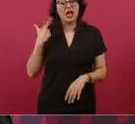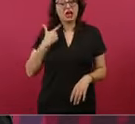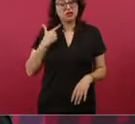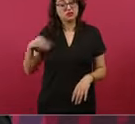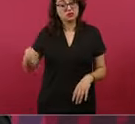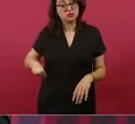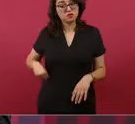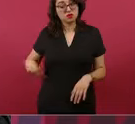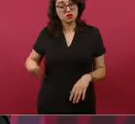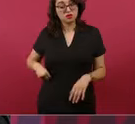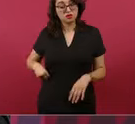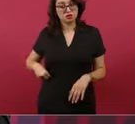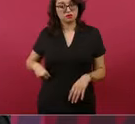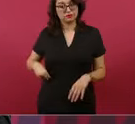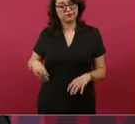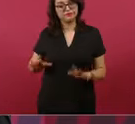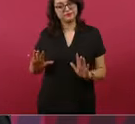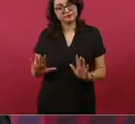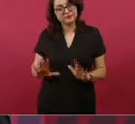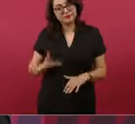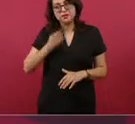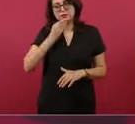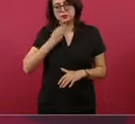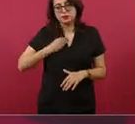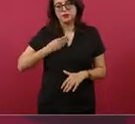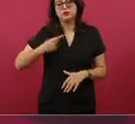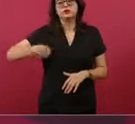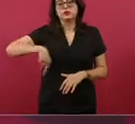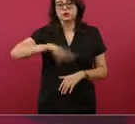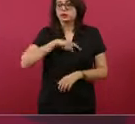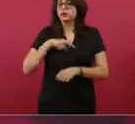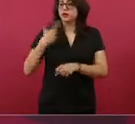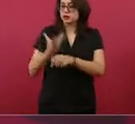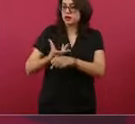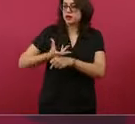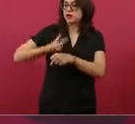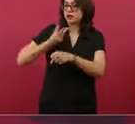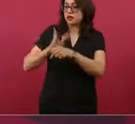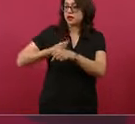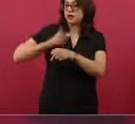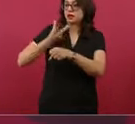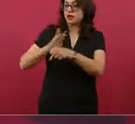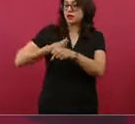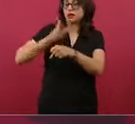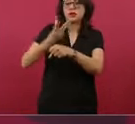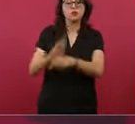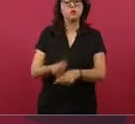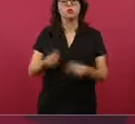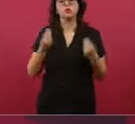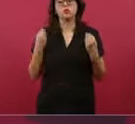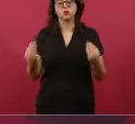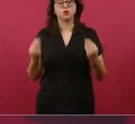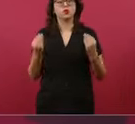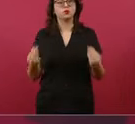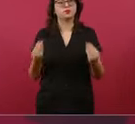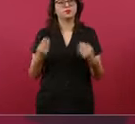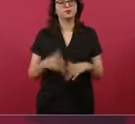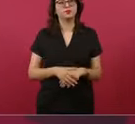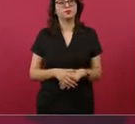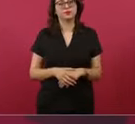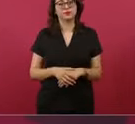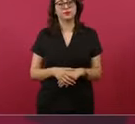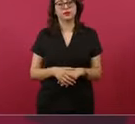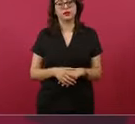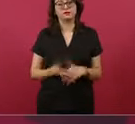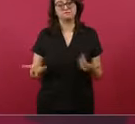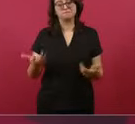ejemplo, también para variar en el Reforma, ¿no? Sacaron ahí una nota falsa de que no